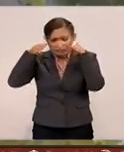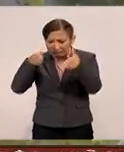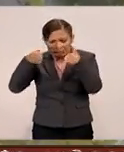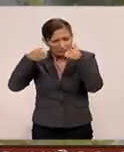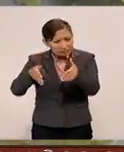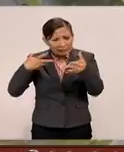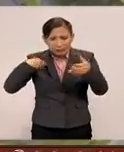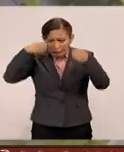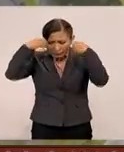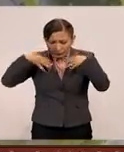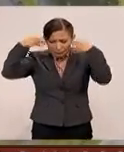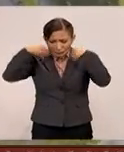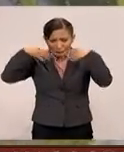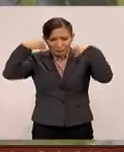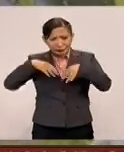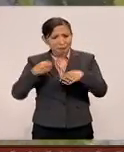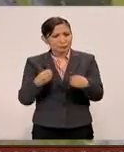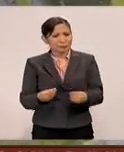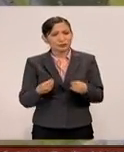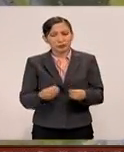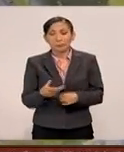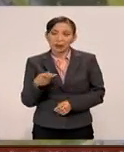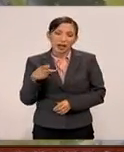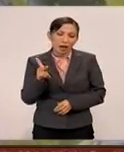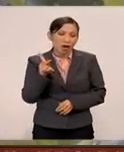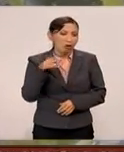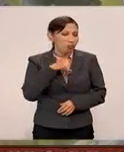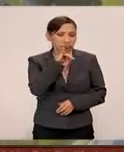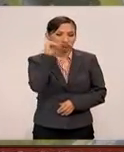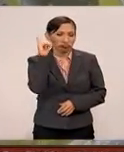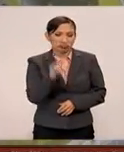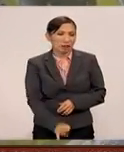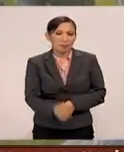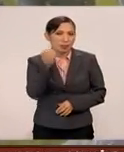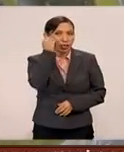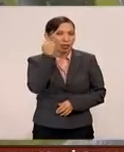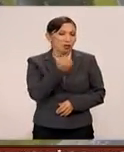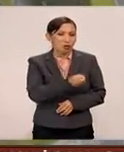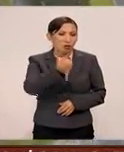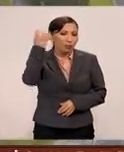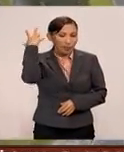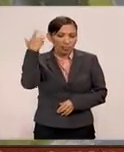dedicación, sudar mucho, pero jamás olvidar